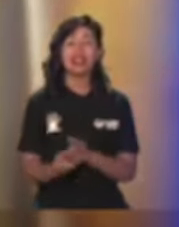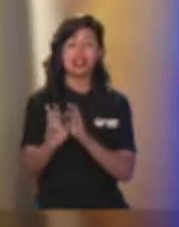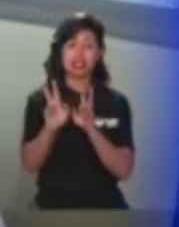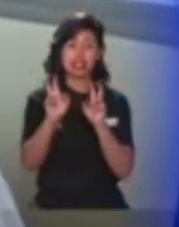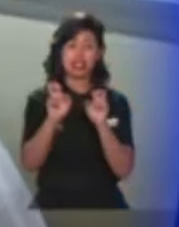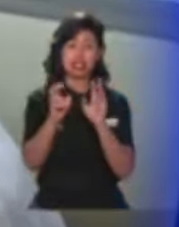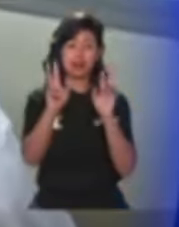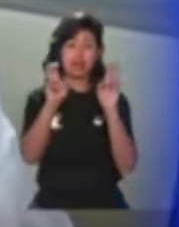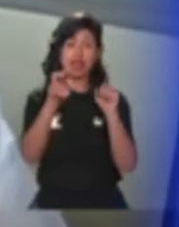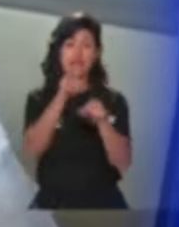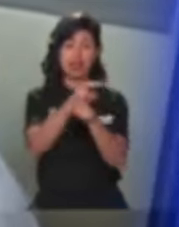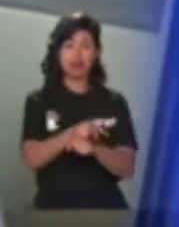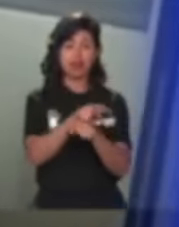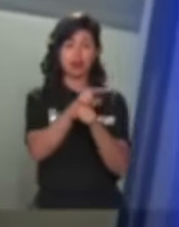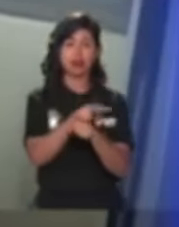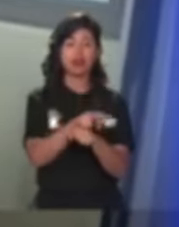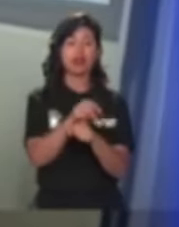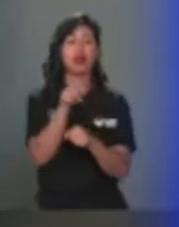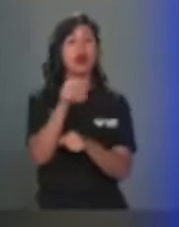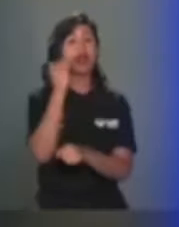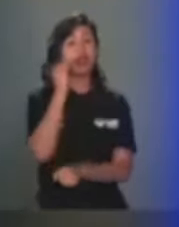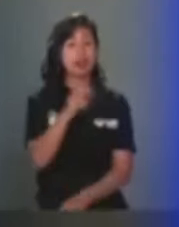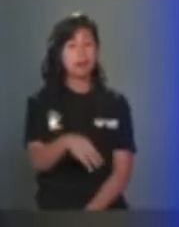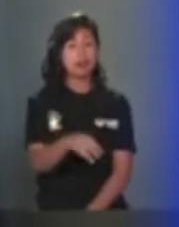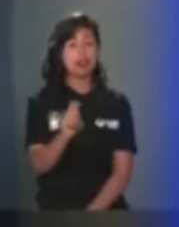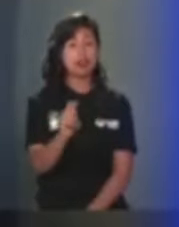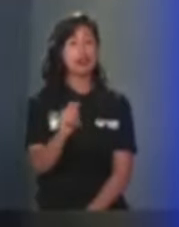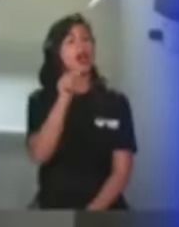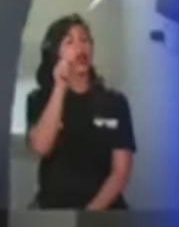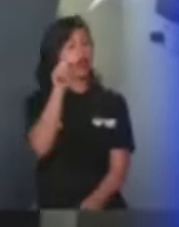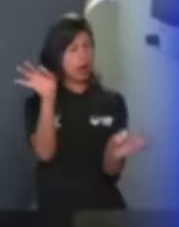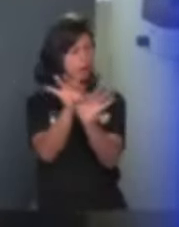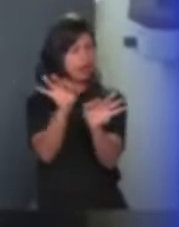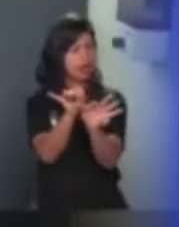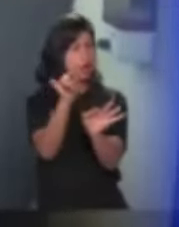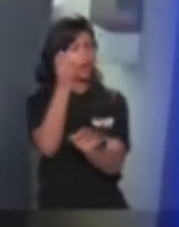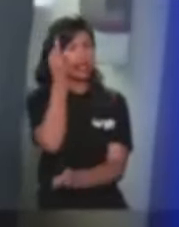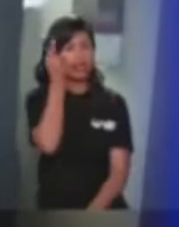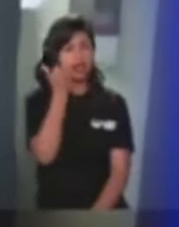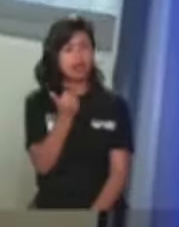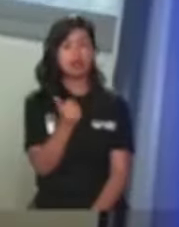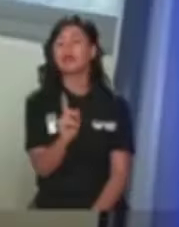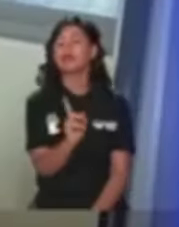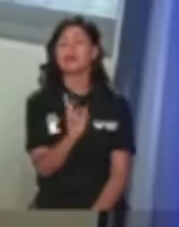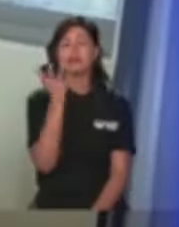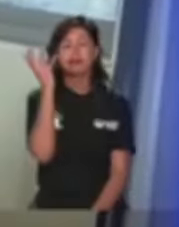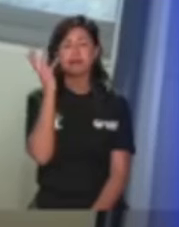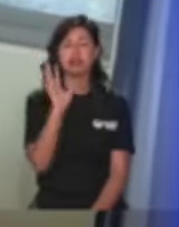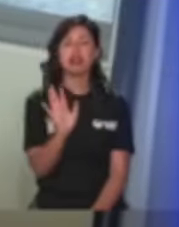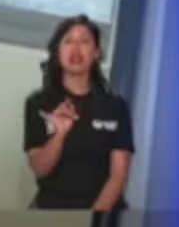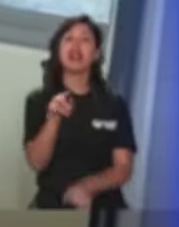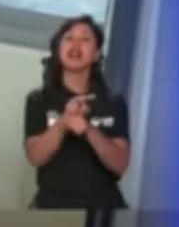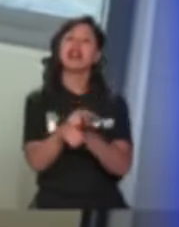al diagnóstico de María hola. Teresa, ¿eso se lo han explicado o usted lo entiende bien? No. No lo entiende muy bien. El